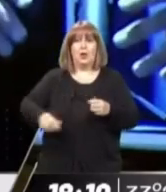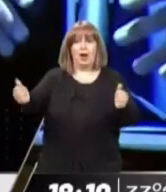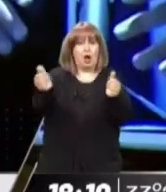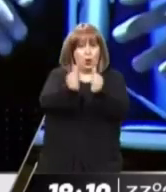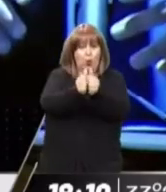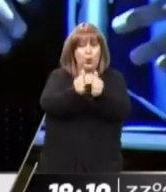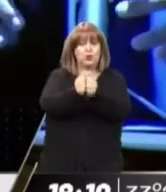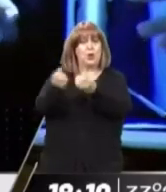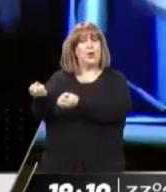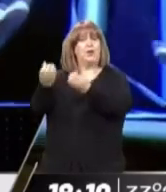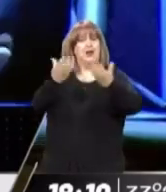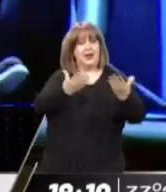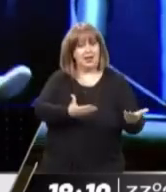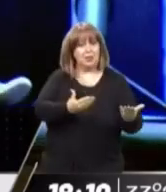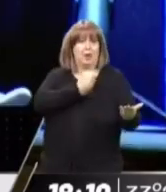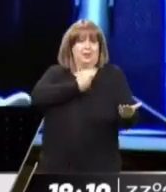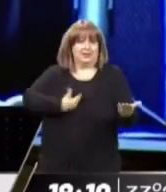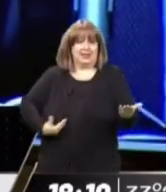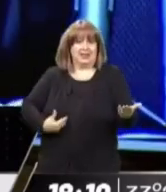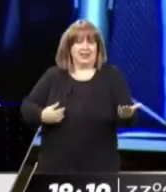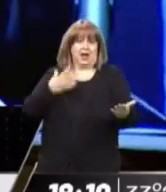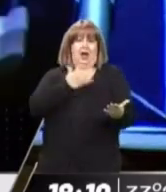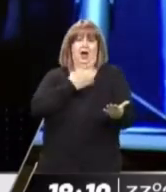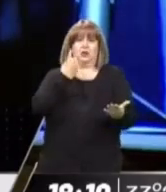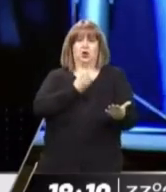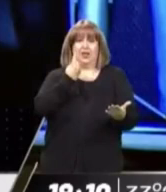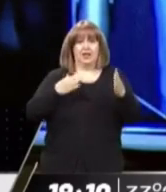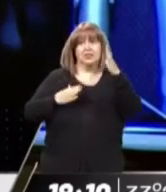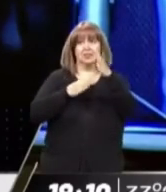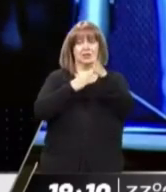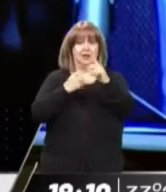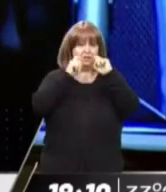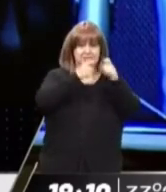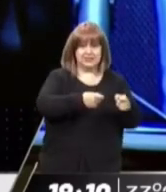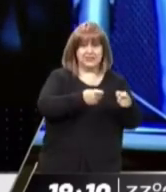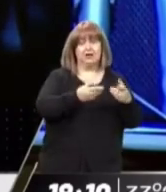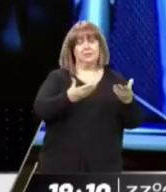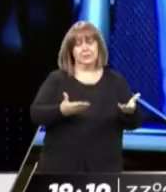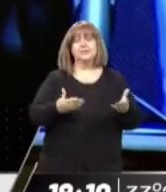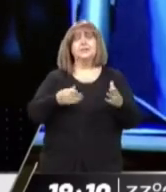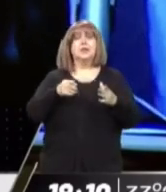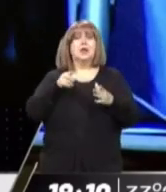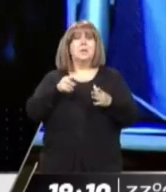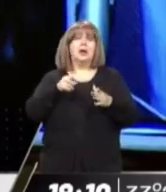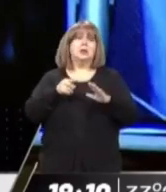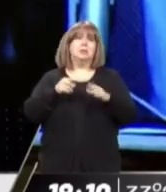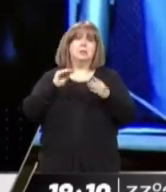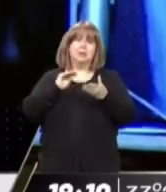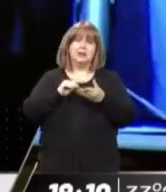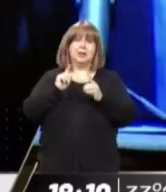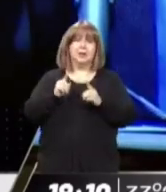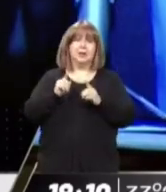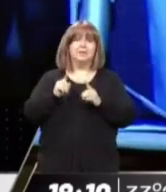densa en cuanto a los argumentos por parte del gobernador con medios porteños y, por supuesto, volvió a defenderse. Pero aparte fue más allá.